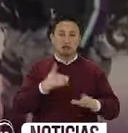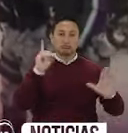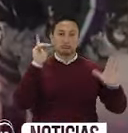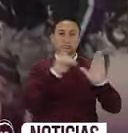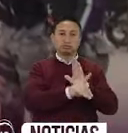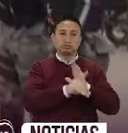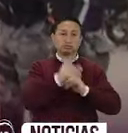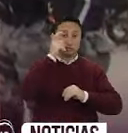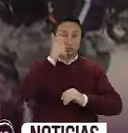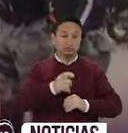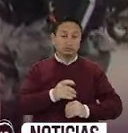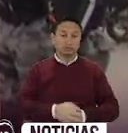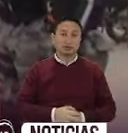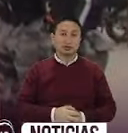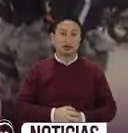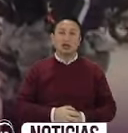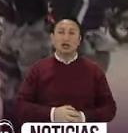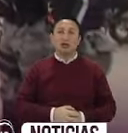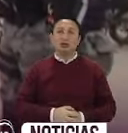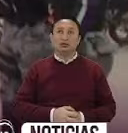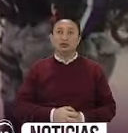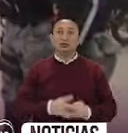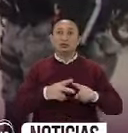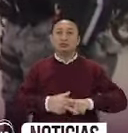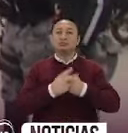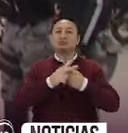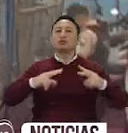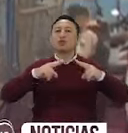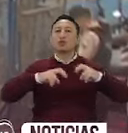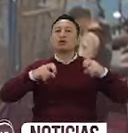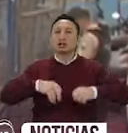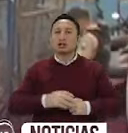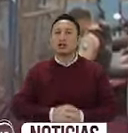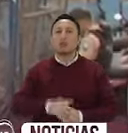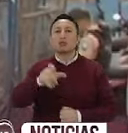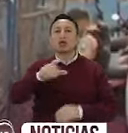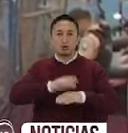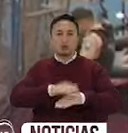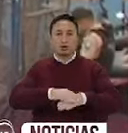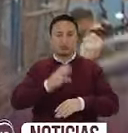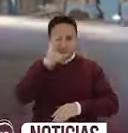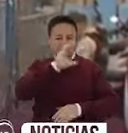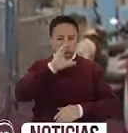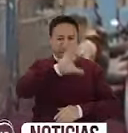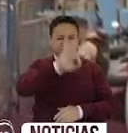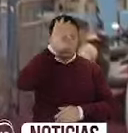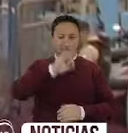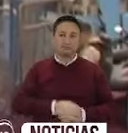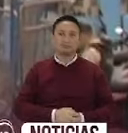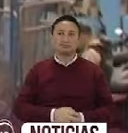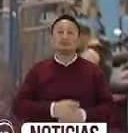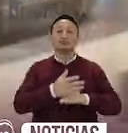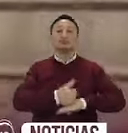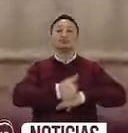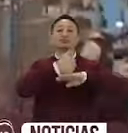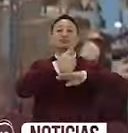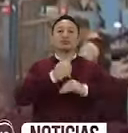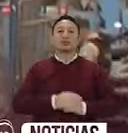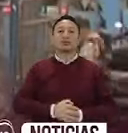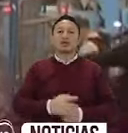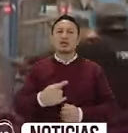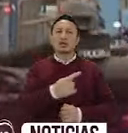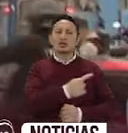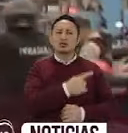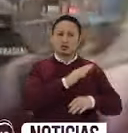denuncia ante la Fiscalía Provincial del Guayas para investigar las causas y encontrar a los responsables. Las autoridades investigan si este crimen